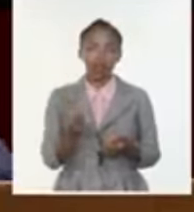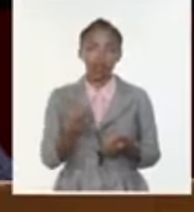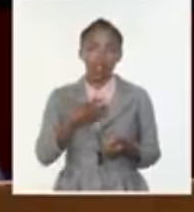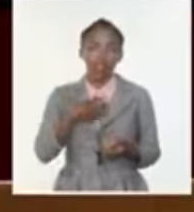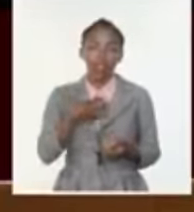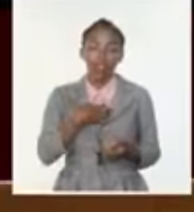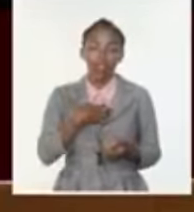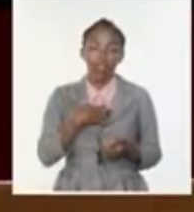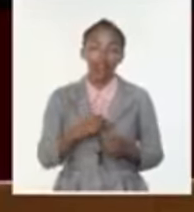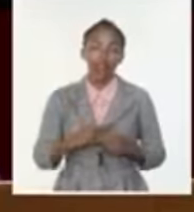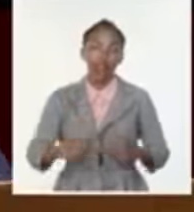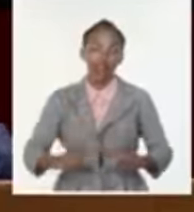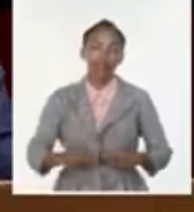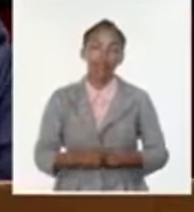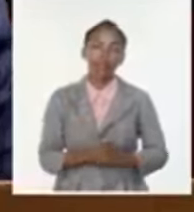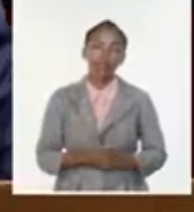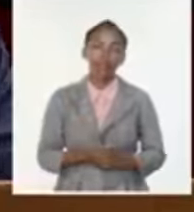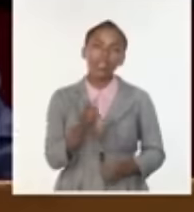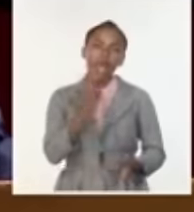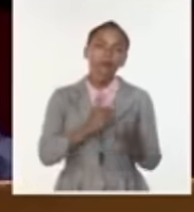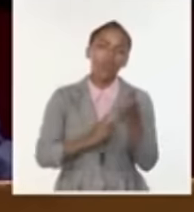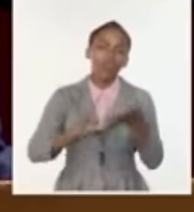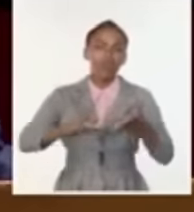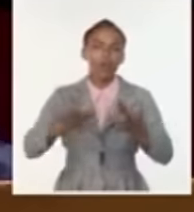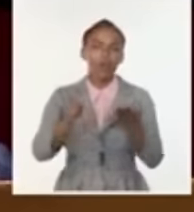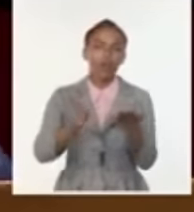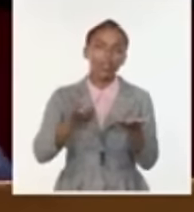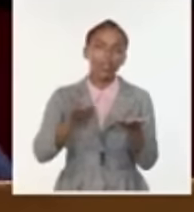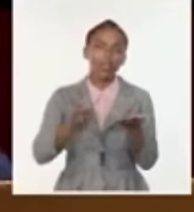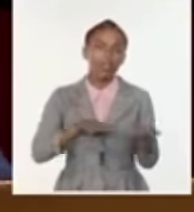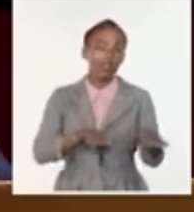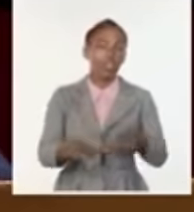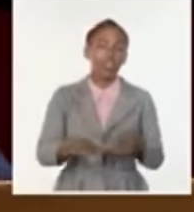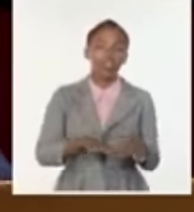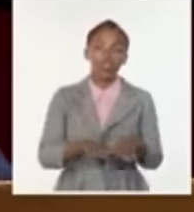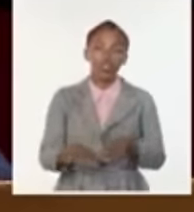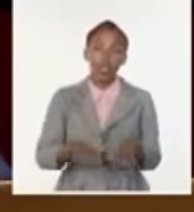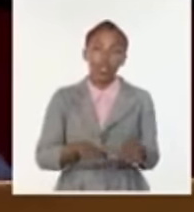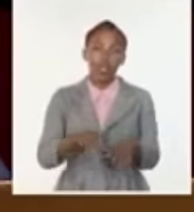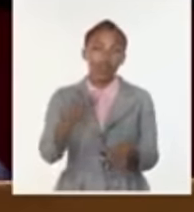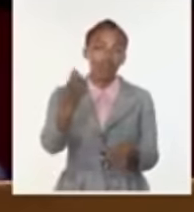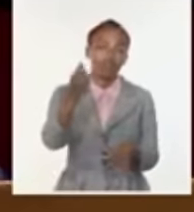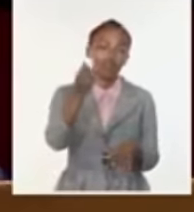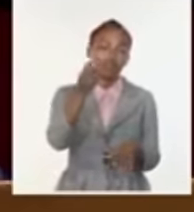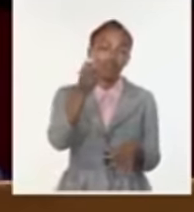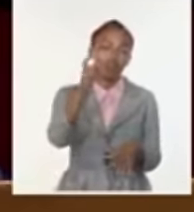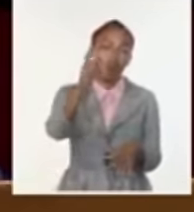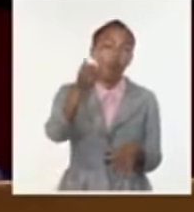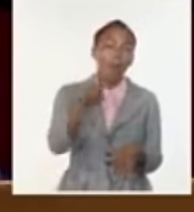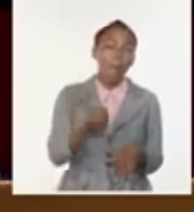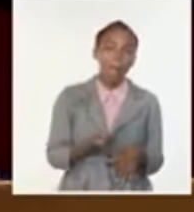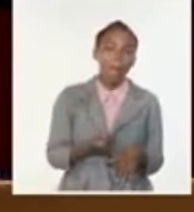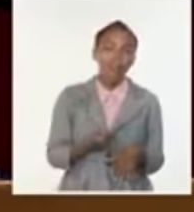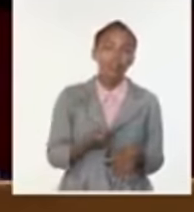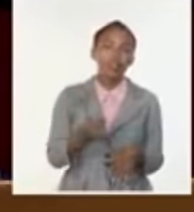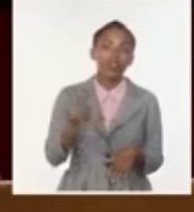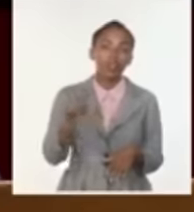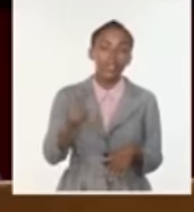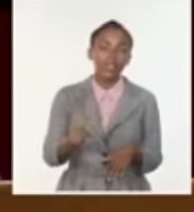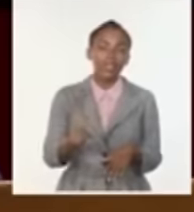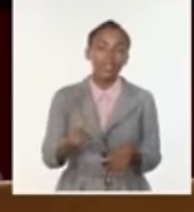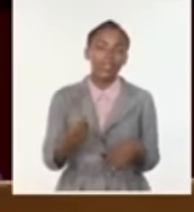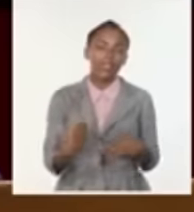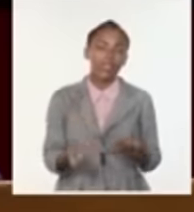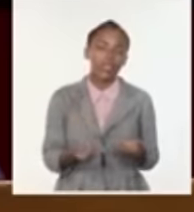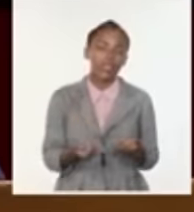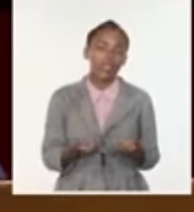Existen formas de operar la actividad comercial y de servicio que han limitado la captación de divisas por el